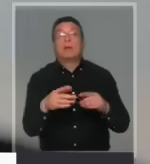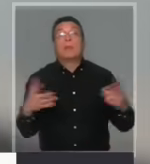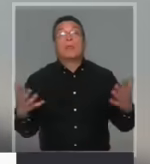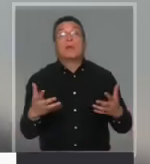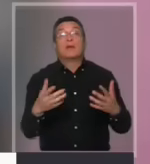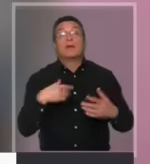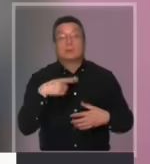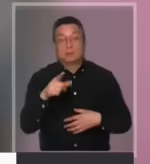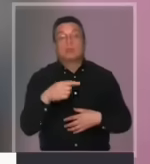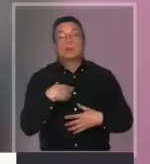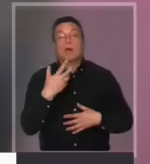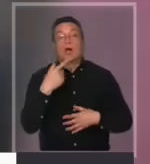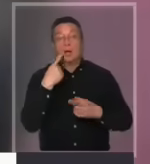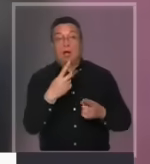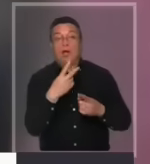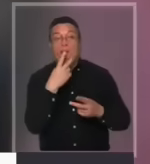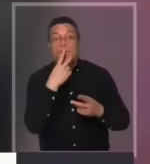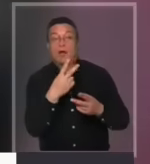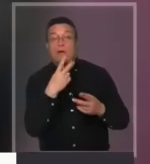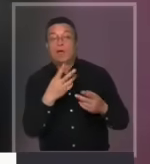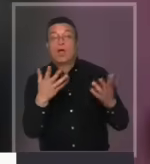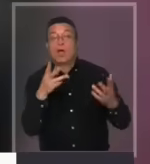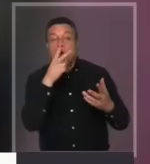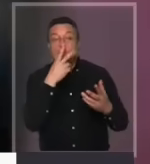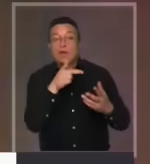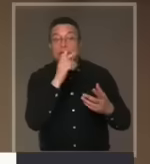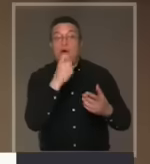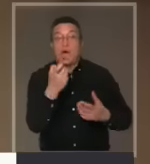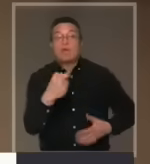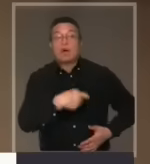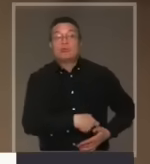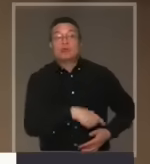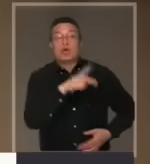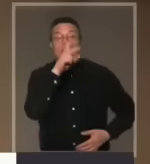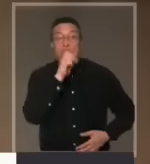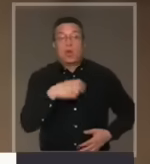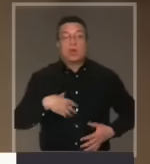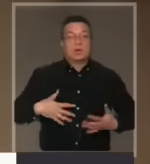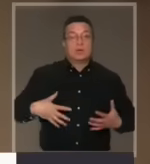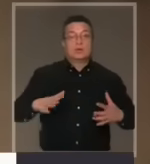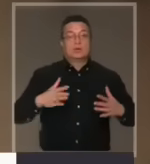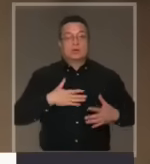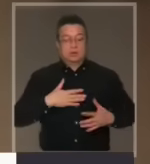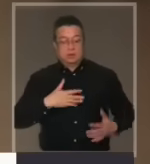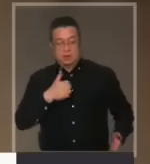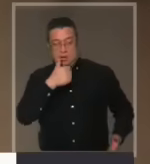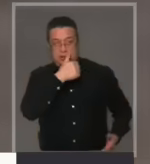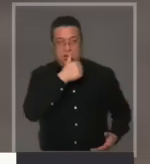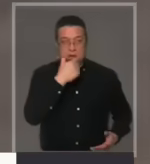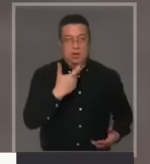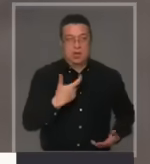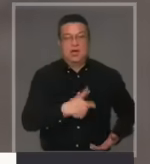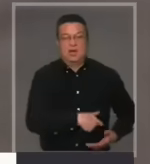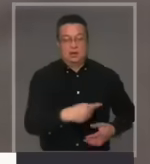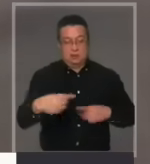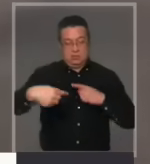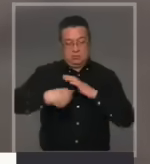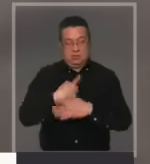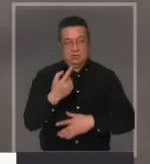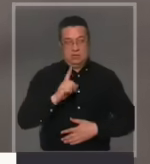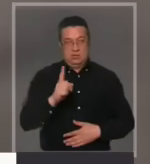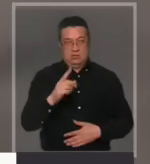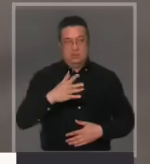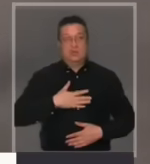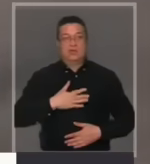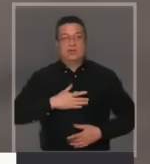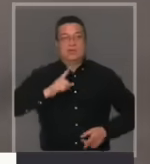de que se reflejara o de que se viera el arma de fuego era una forma de decir, oye, aquí estoy yo. O sea, no se metan conmigo porque yo soy alguien